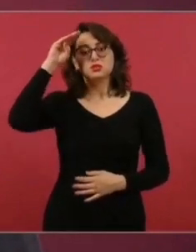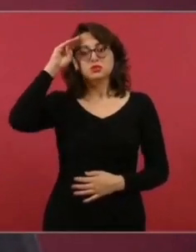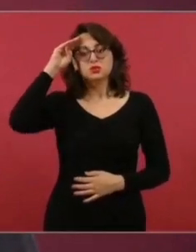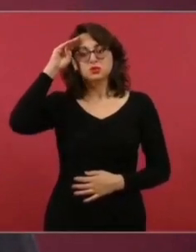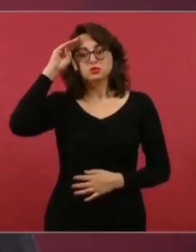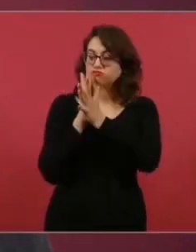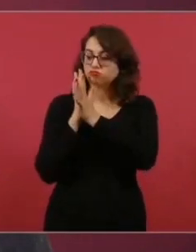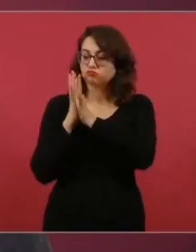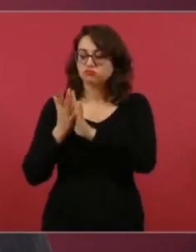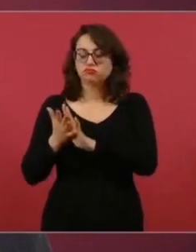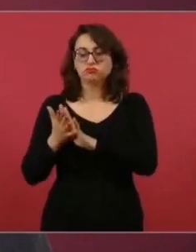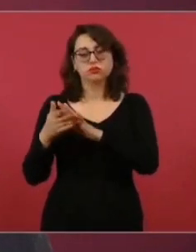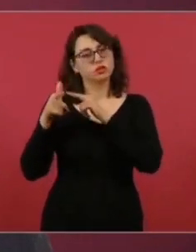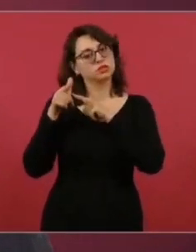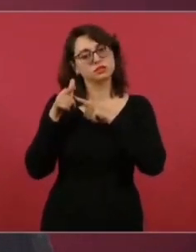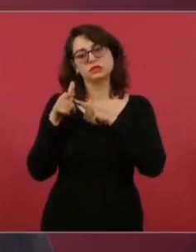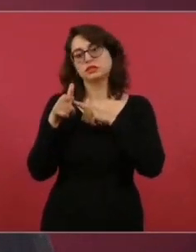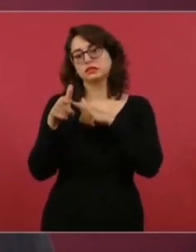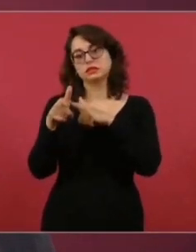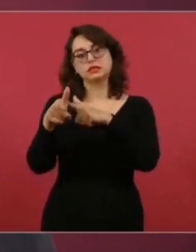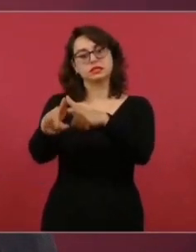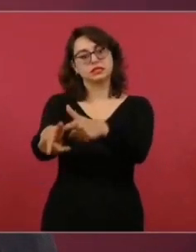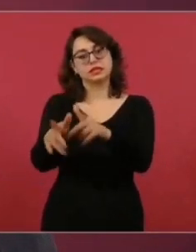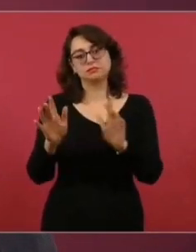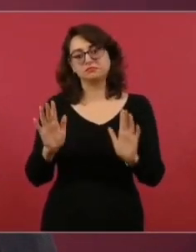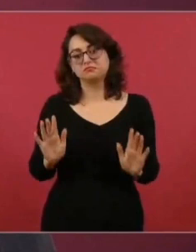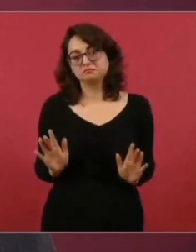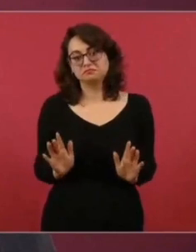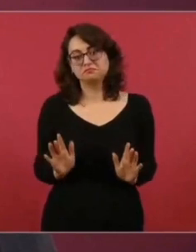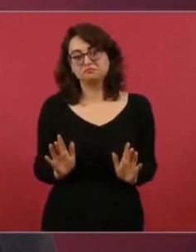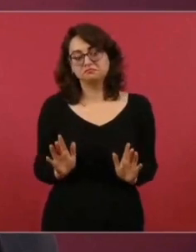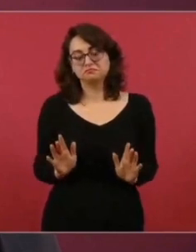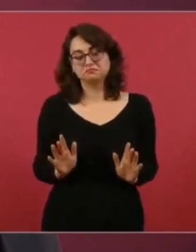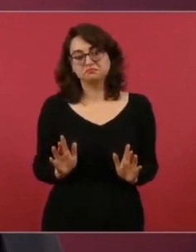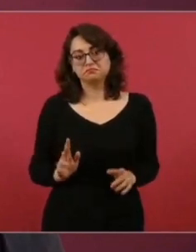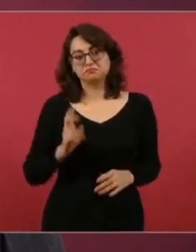continuidad con cambio. Y si me